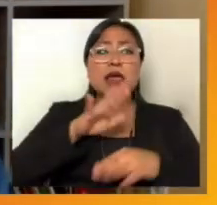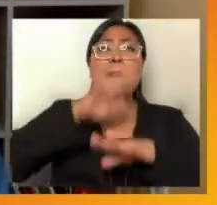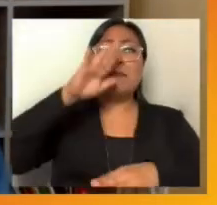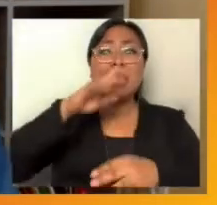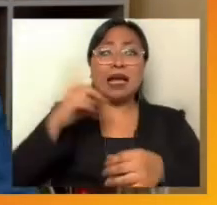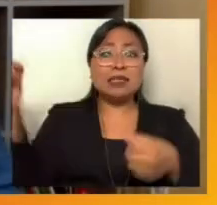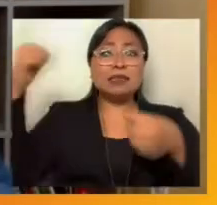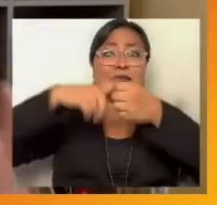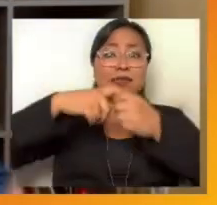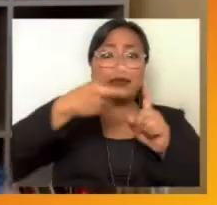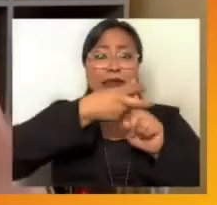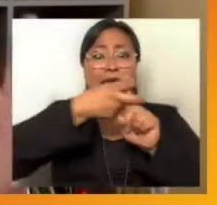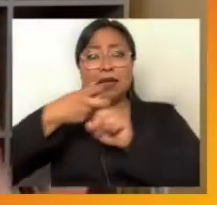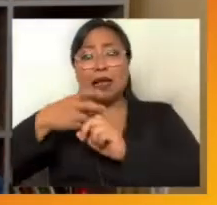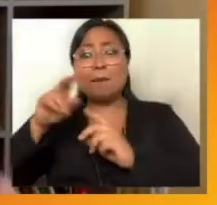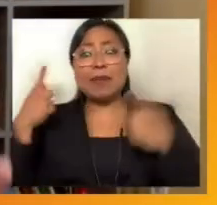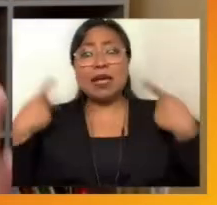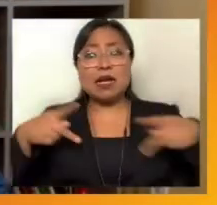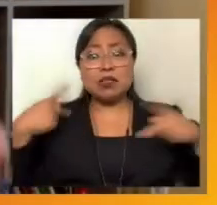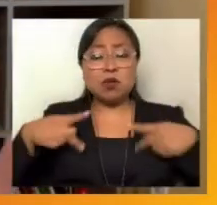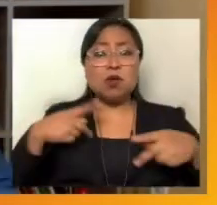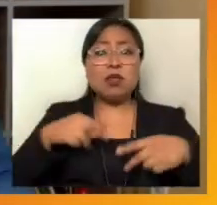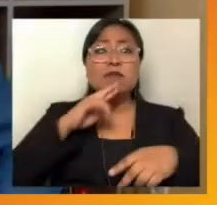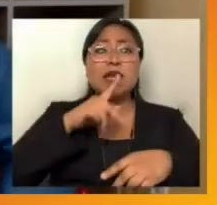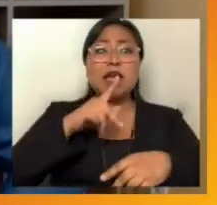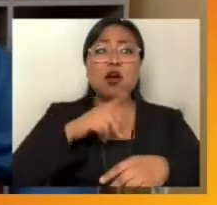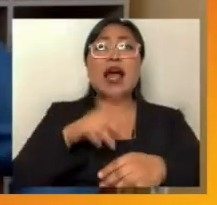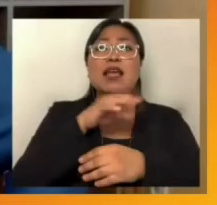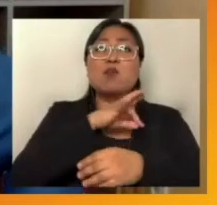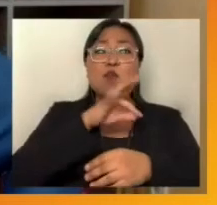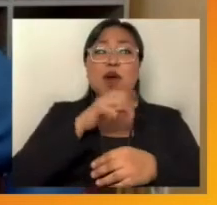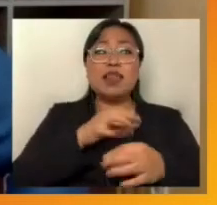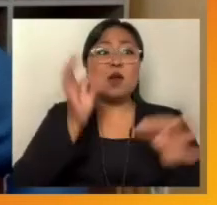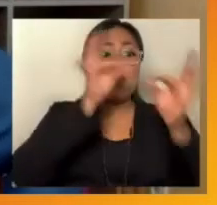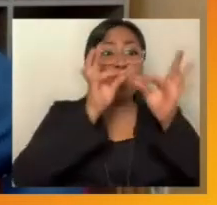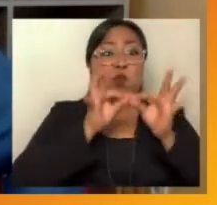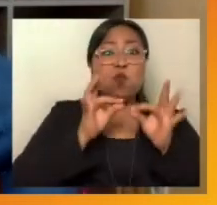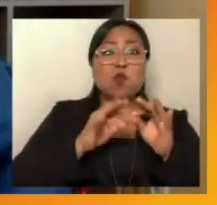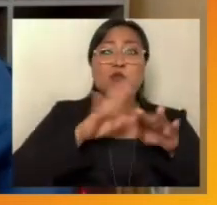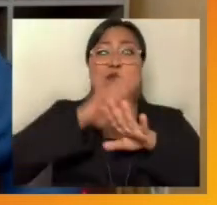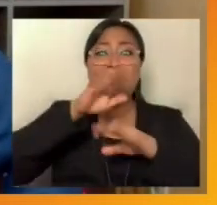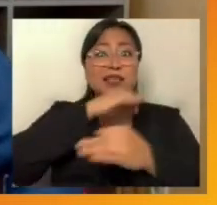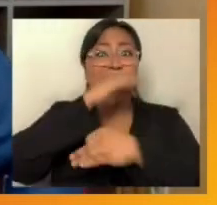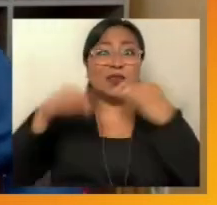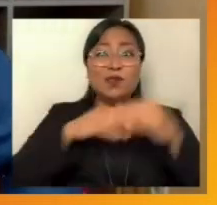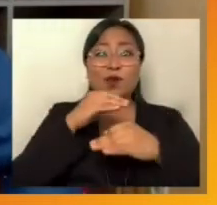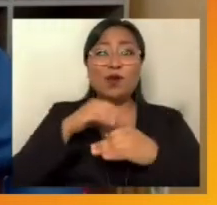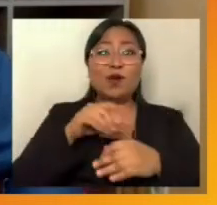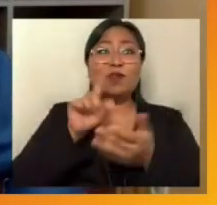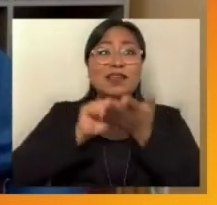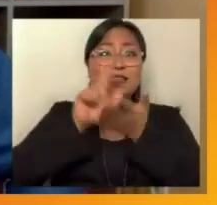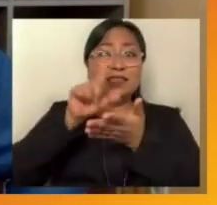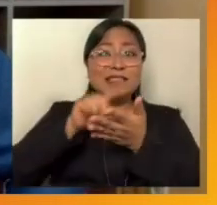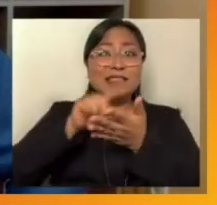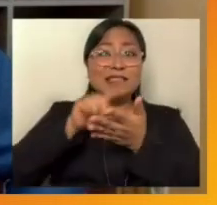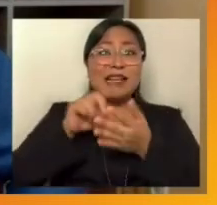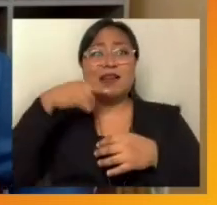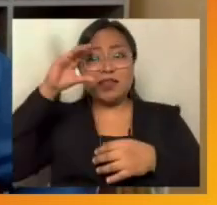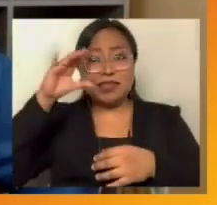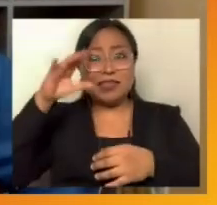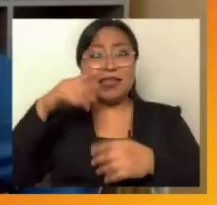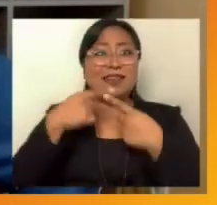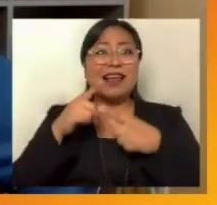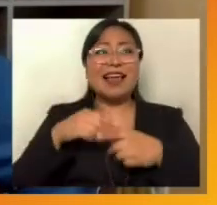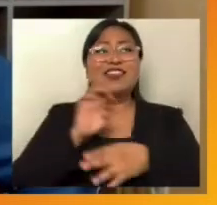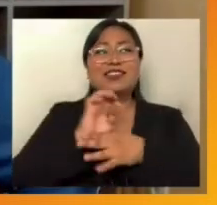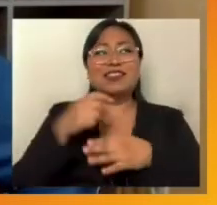trending topic en todos los sitios donde hemos salido. Y yo te digo, guau,